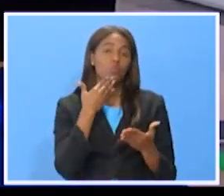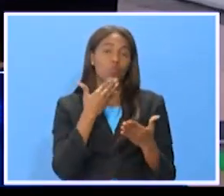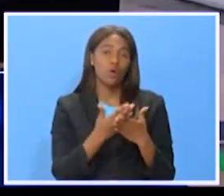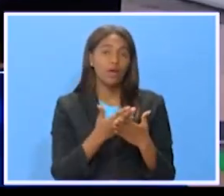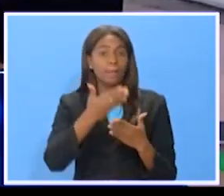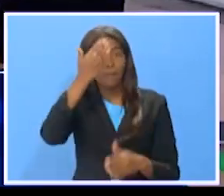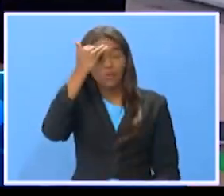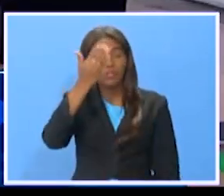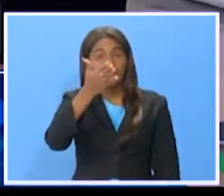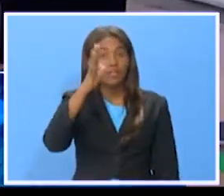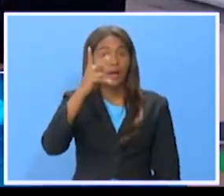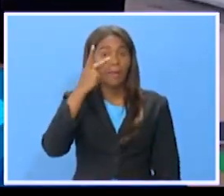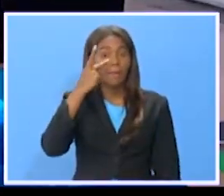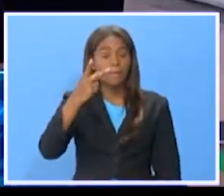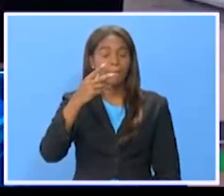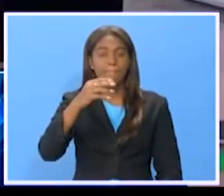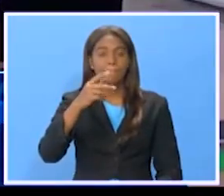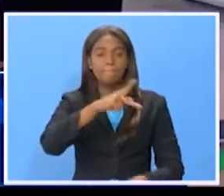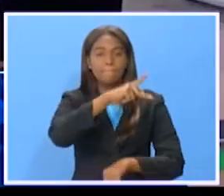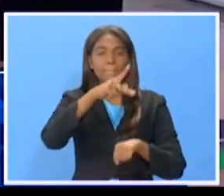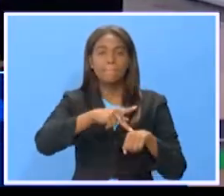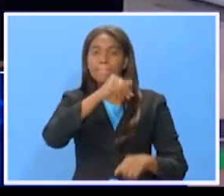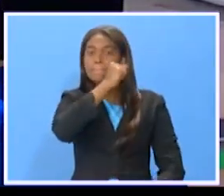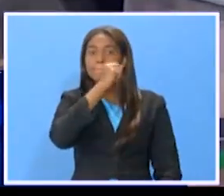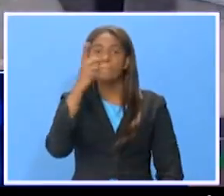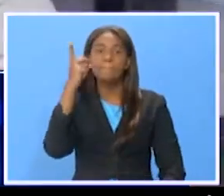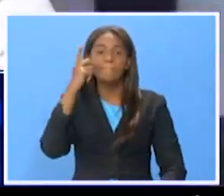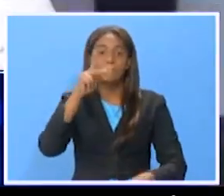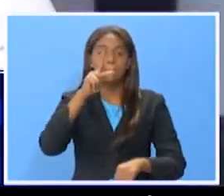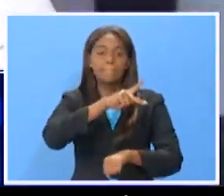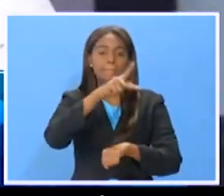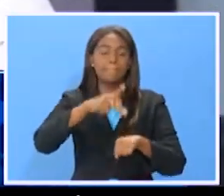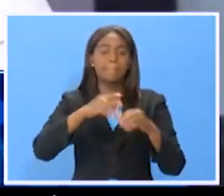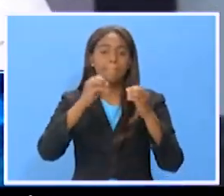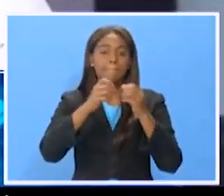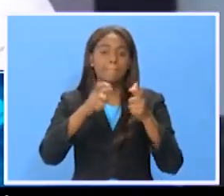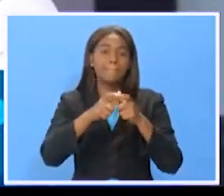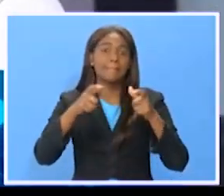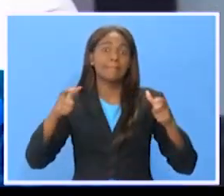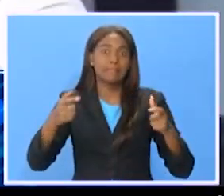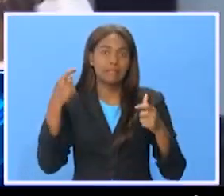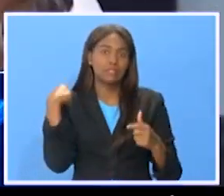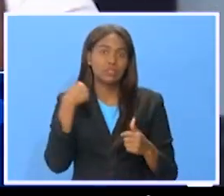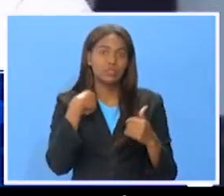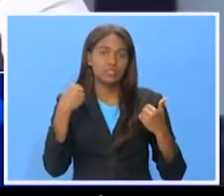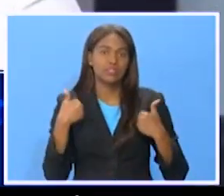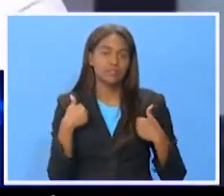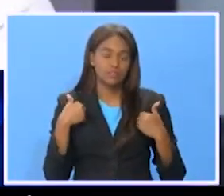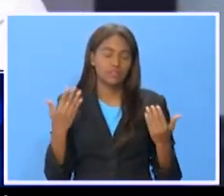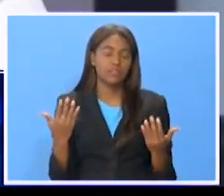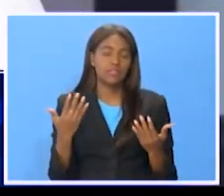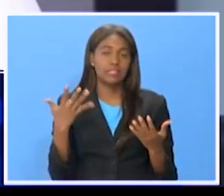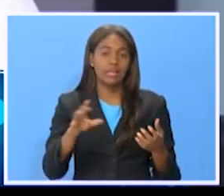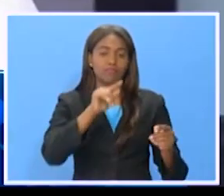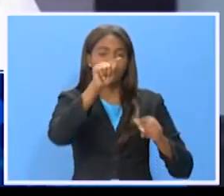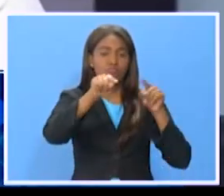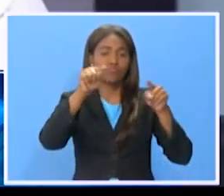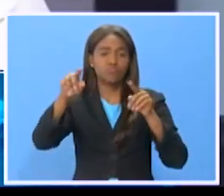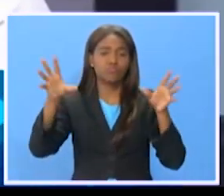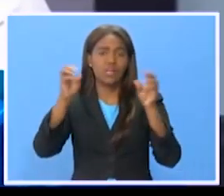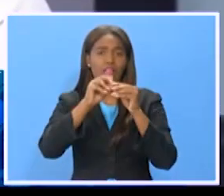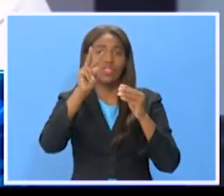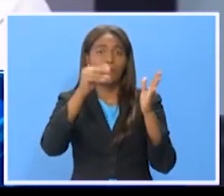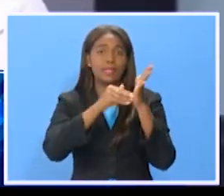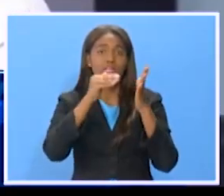como ustedes pueden ver, la provincia de Santo Domingo es la provincia más grande que tenemos. Una provincia que llega prácticamente ya a los 2 millones de